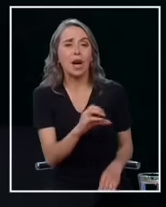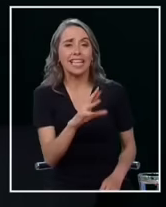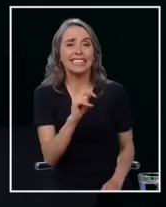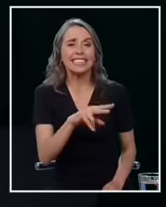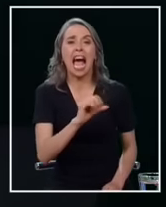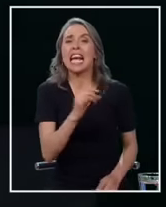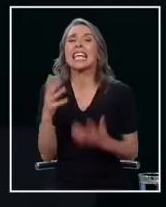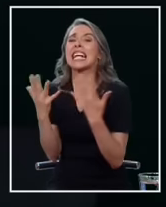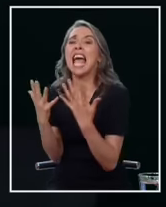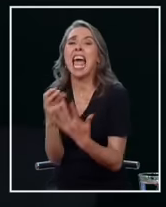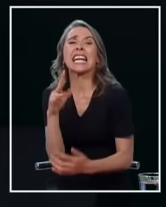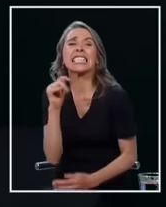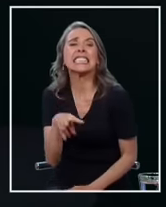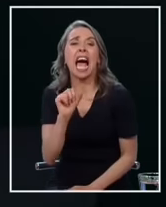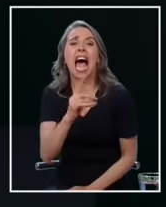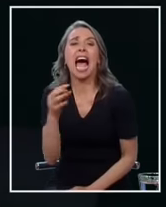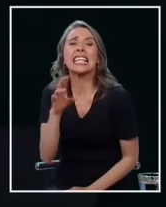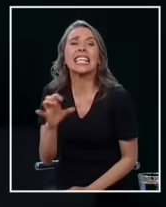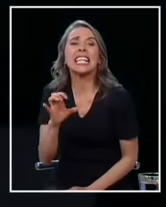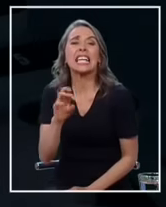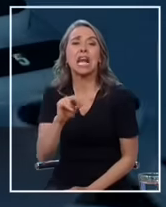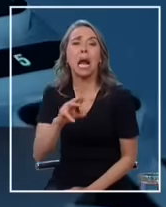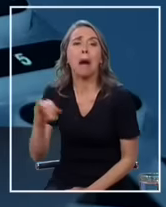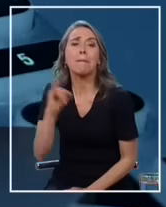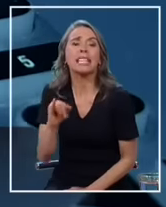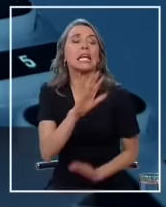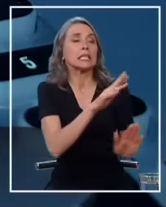Aguirre. Cristian Aguirre señor, Ramírez.